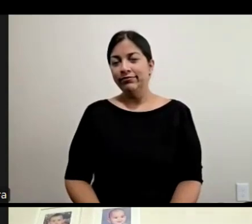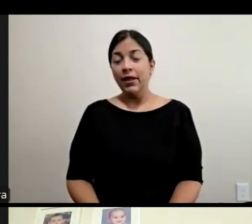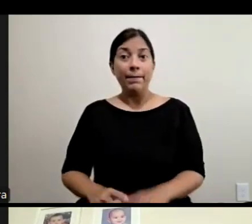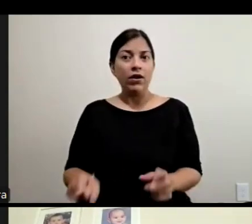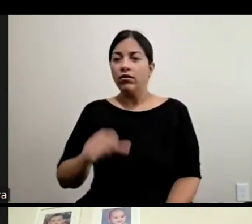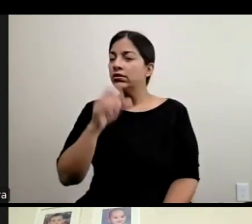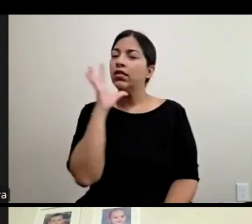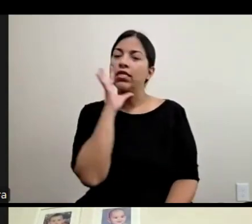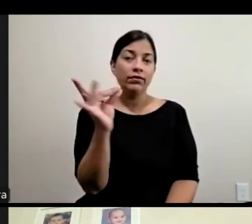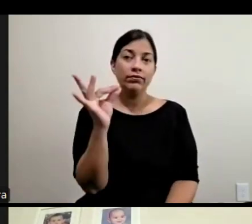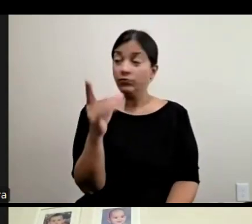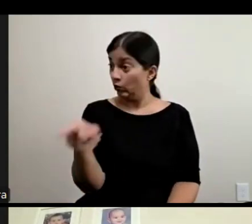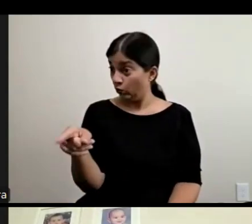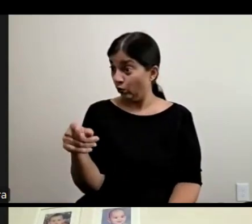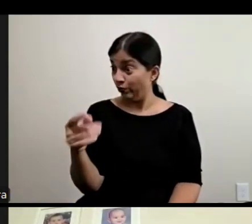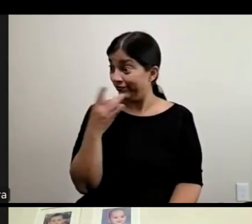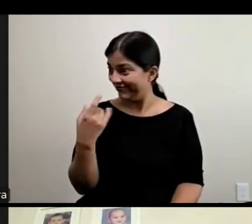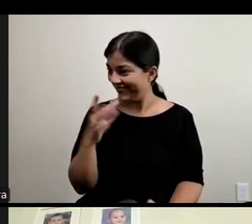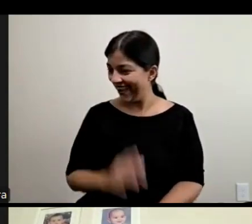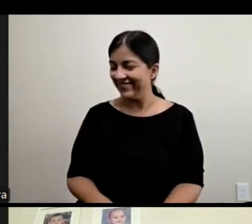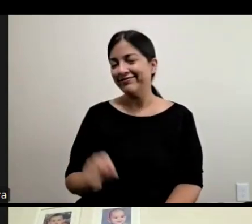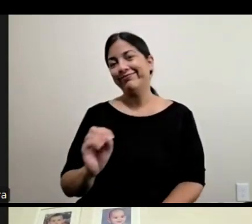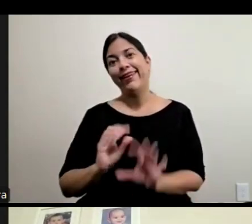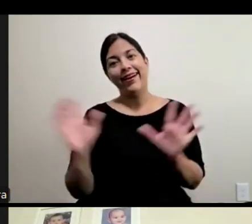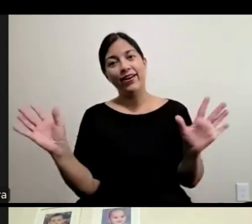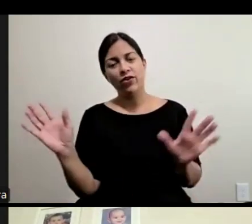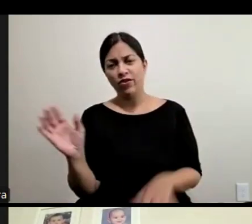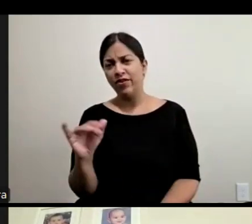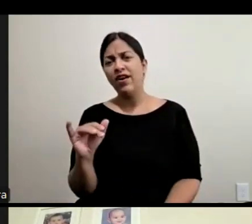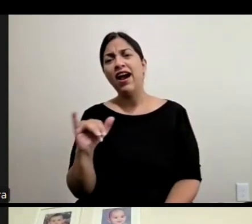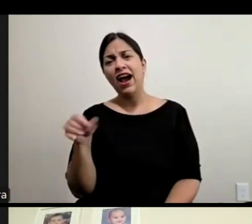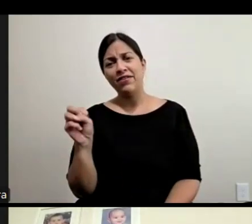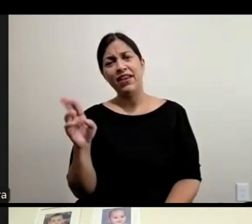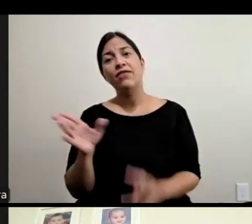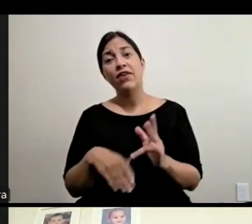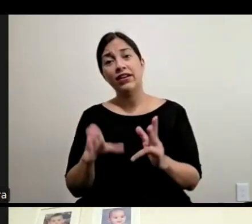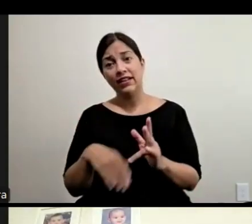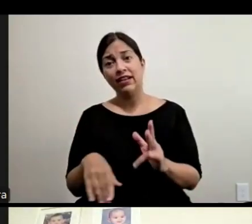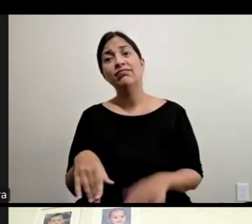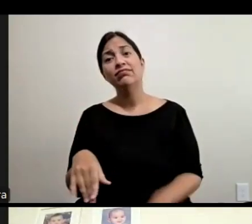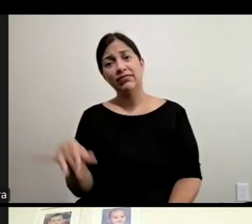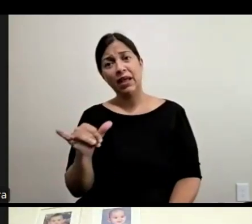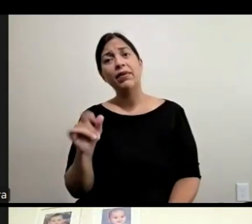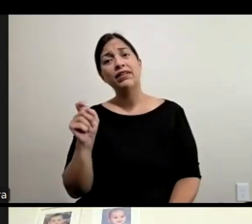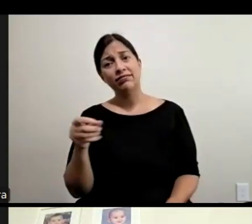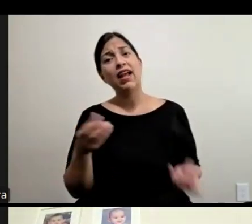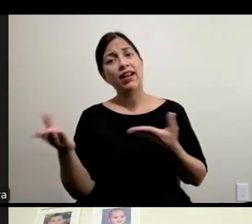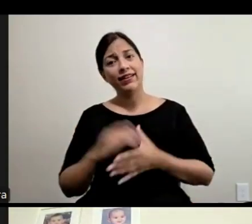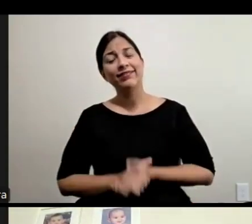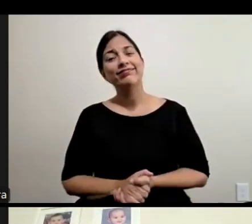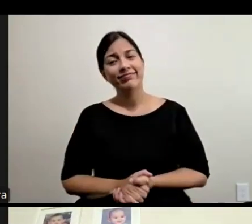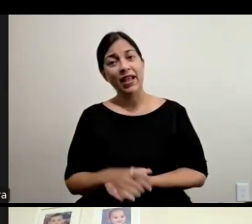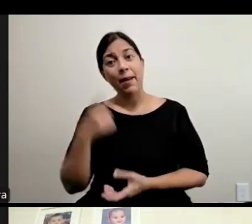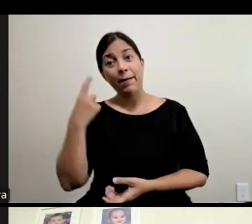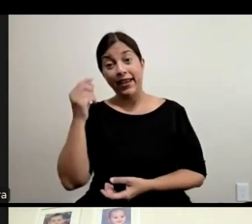Pero ya lo probaste, ¿verdad? Sí, claro. Faltaba Javier, porque Javier hay que darle también para que baje todo el revolú del azúcar.